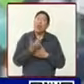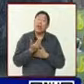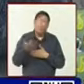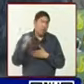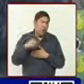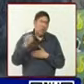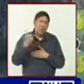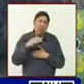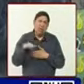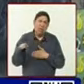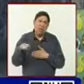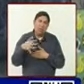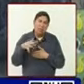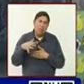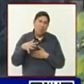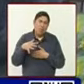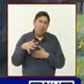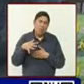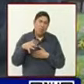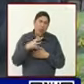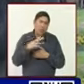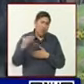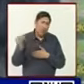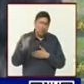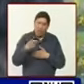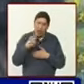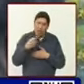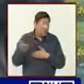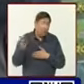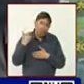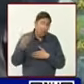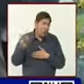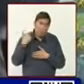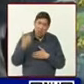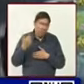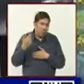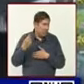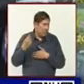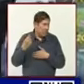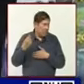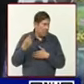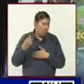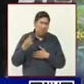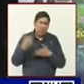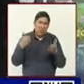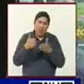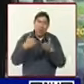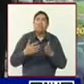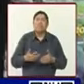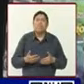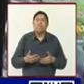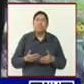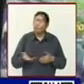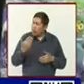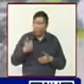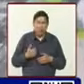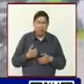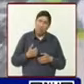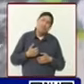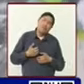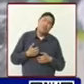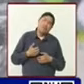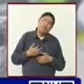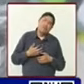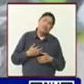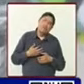venido a las 10:30 por ahí. Y me dijo, vamos aquí a la Pichincha. Vamos, hijo,